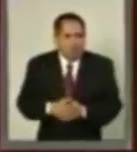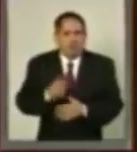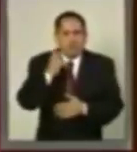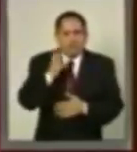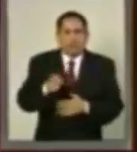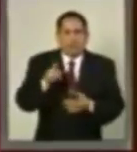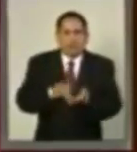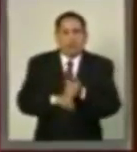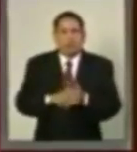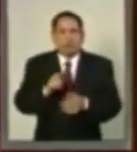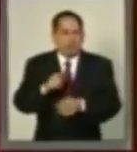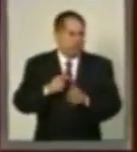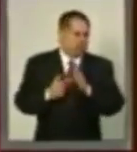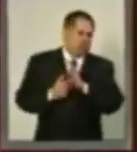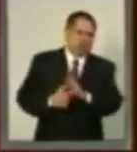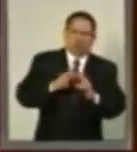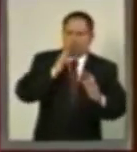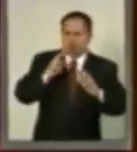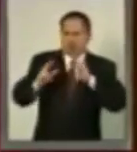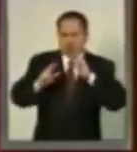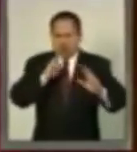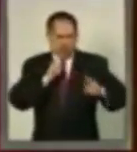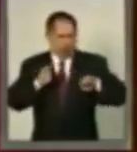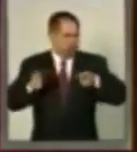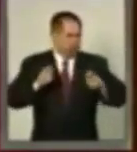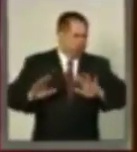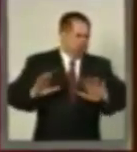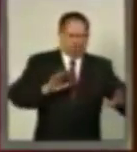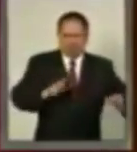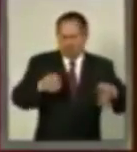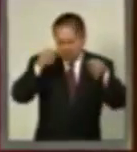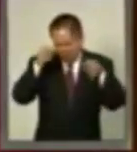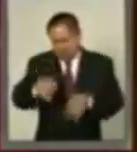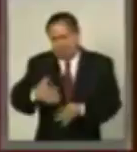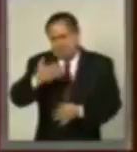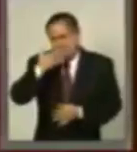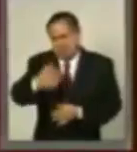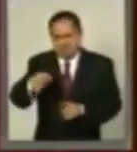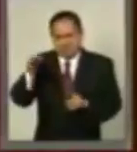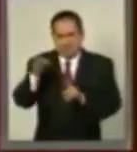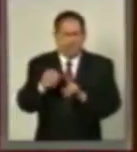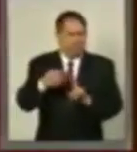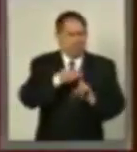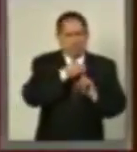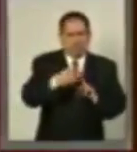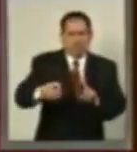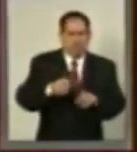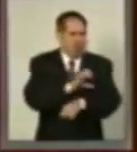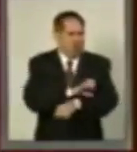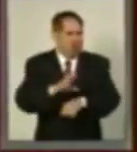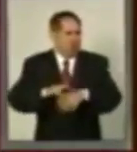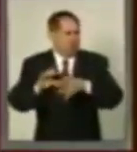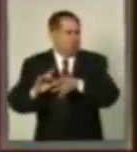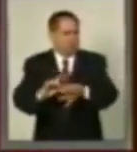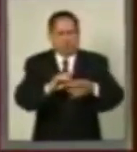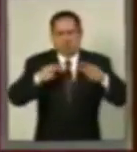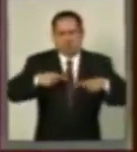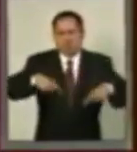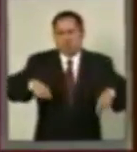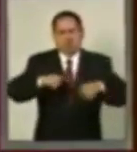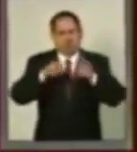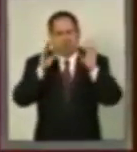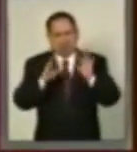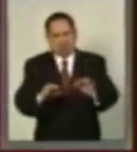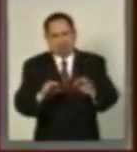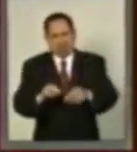eso, dimos una respuesta puntual y, sobre todo, coordinada con la población y con la sociedad civil,